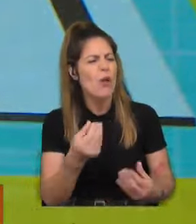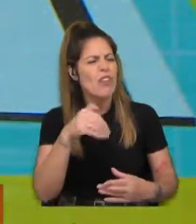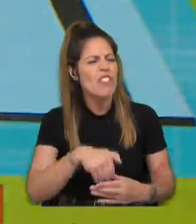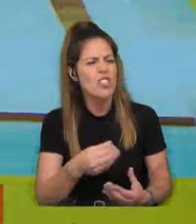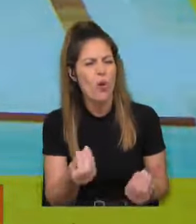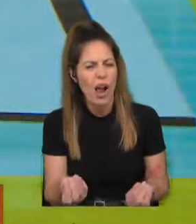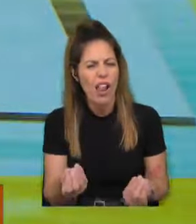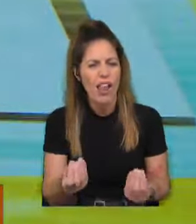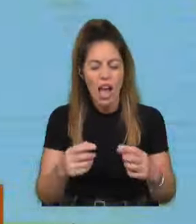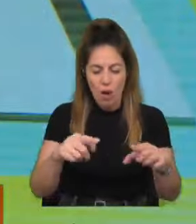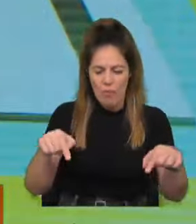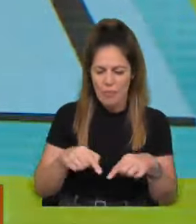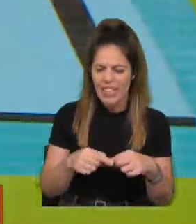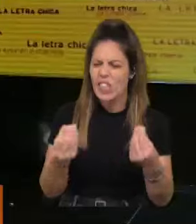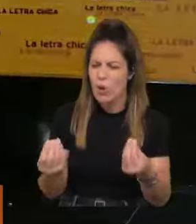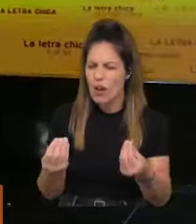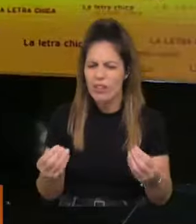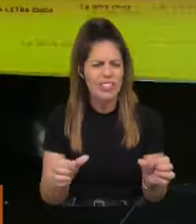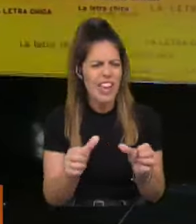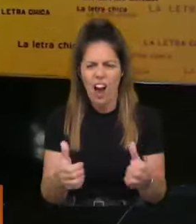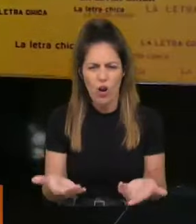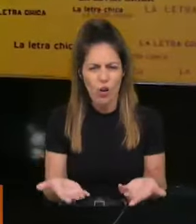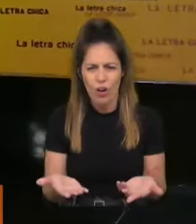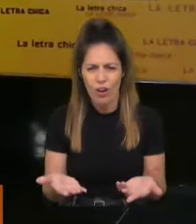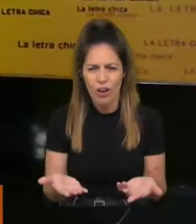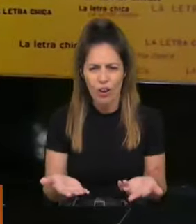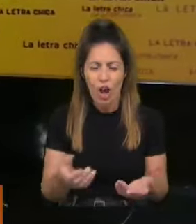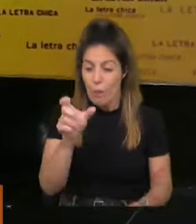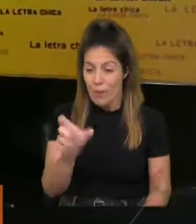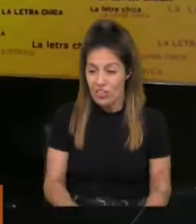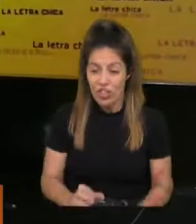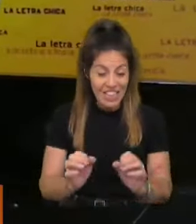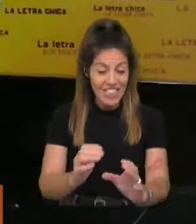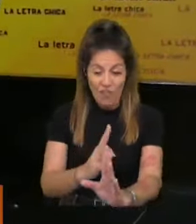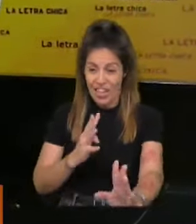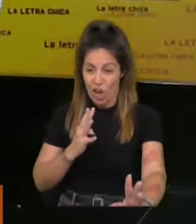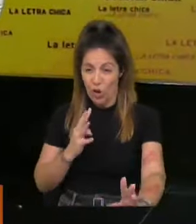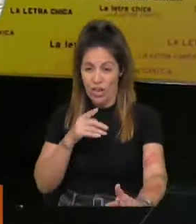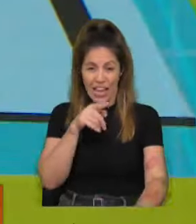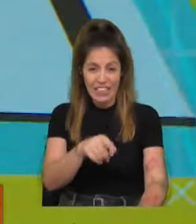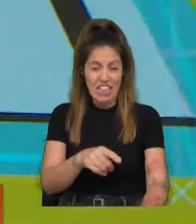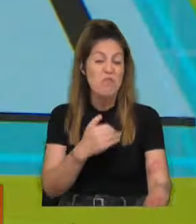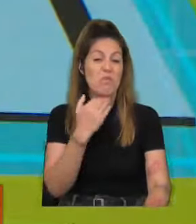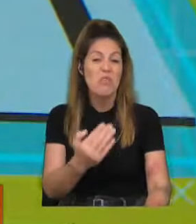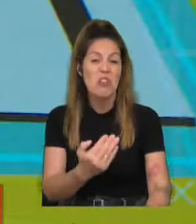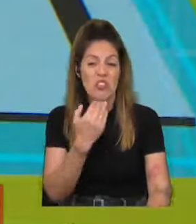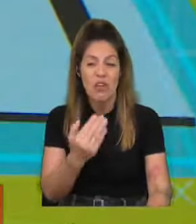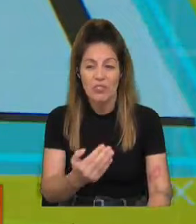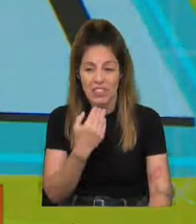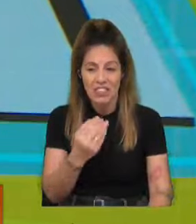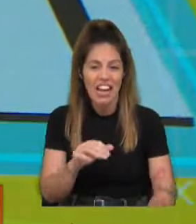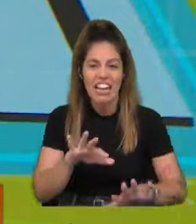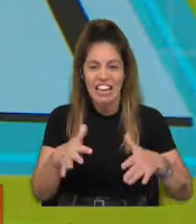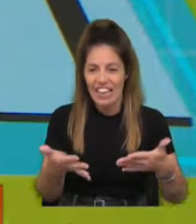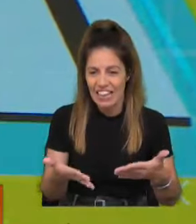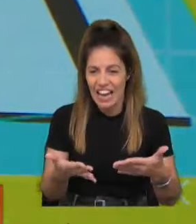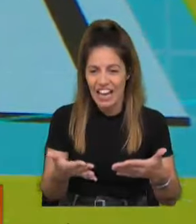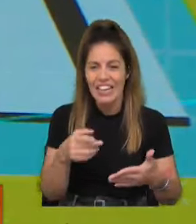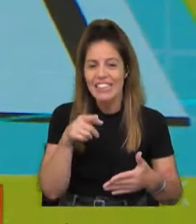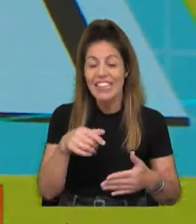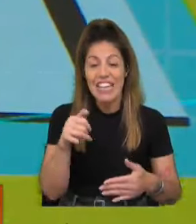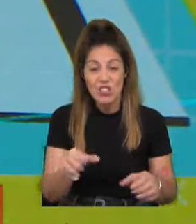no las papeleta y Qué es qué hago pero gente que llegaba a la cola de la votación sin saber no solo De qué se trataba sino que